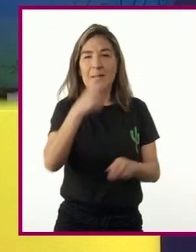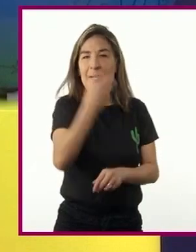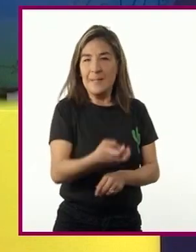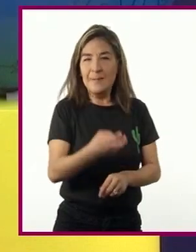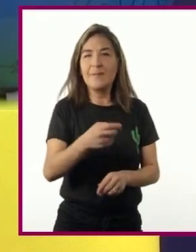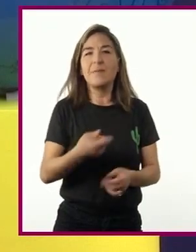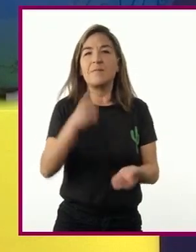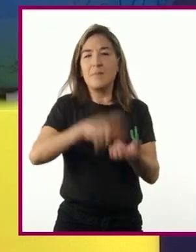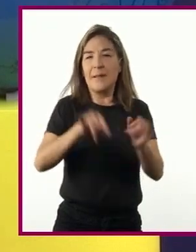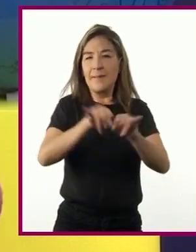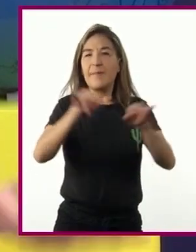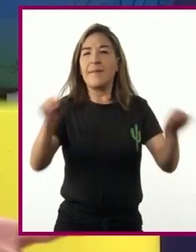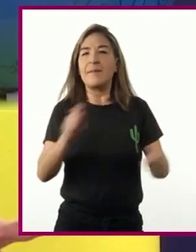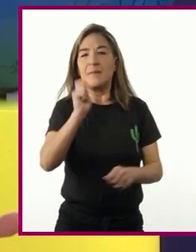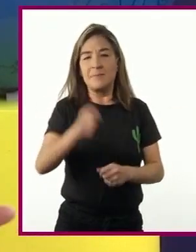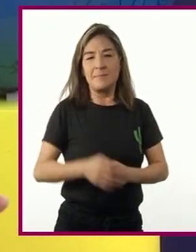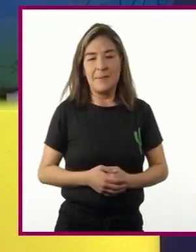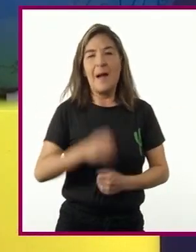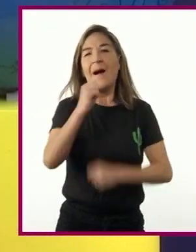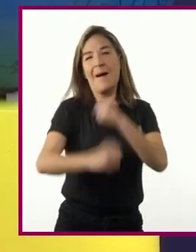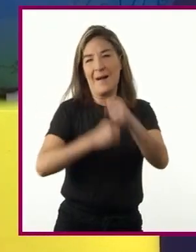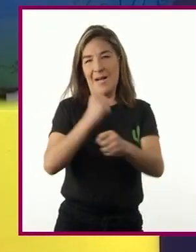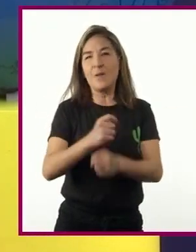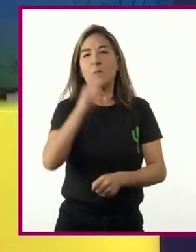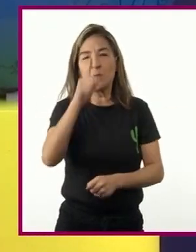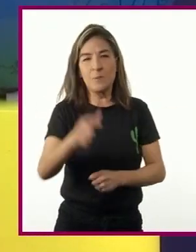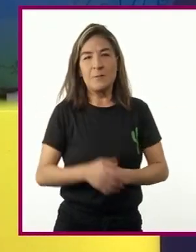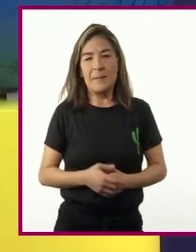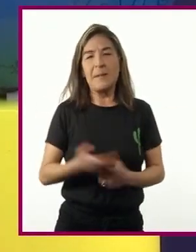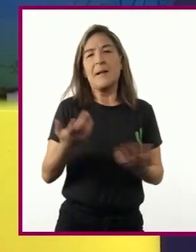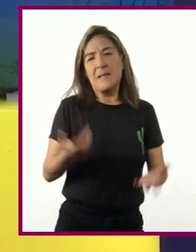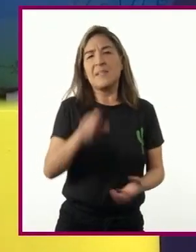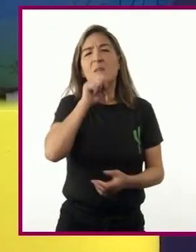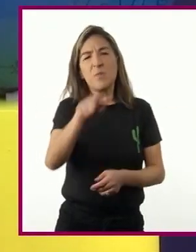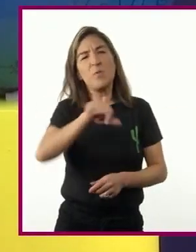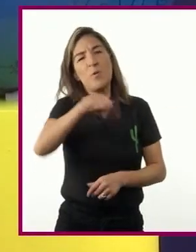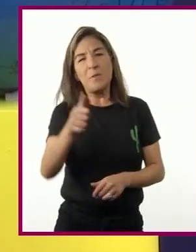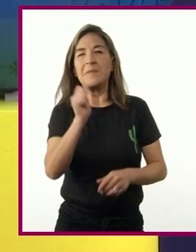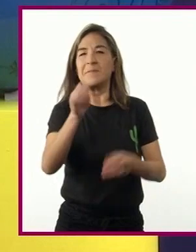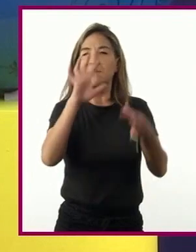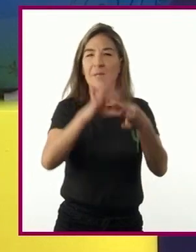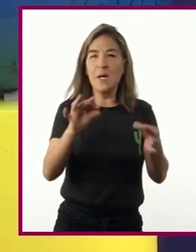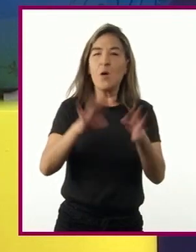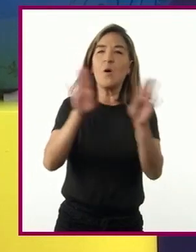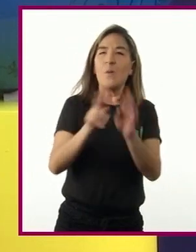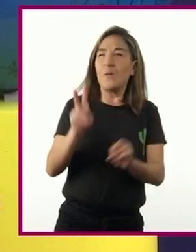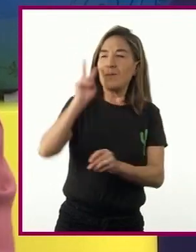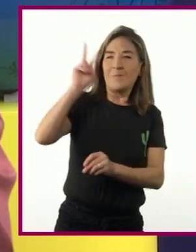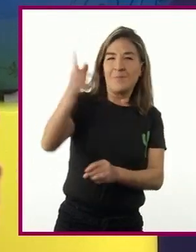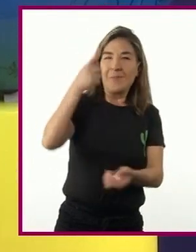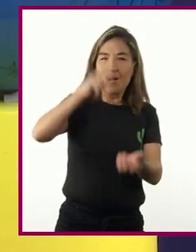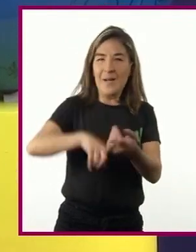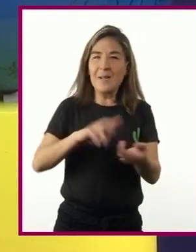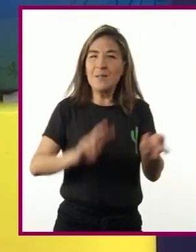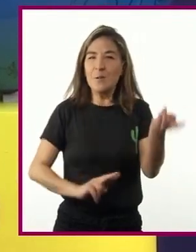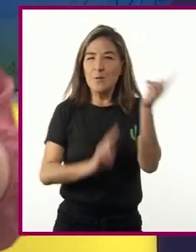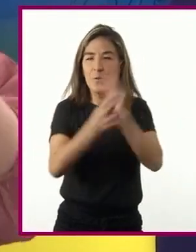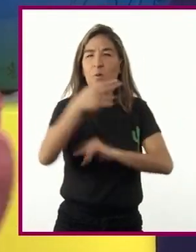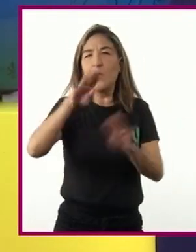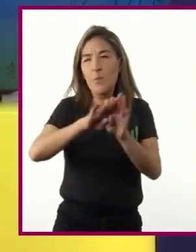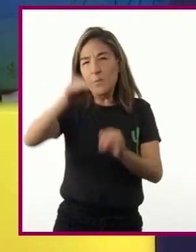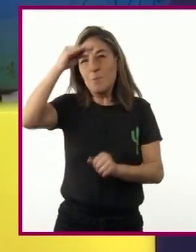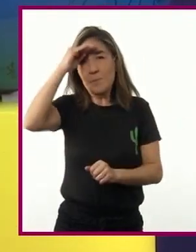medir una distancia era el año luz. Aunque entre otras cosas, el mirar en la lejanía del universo